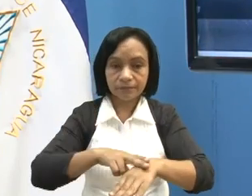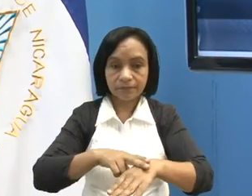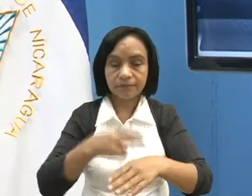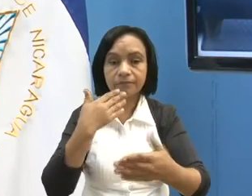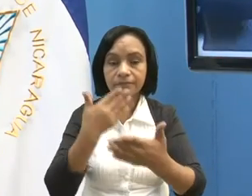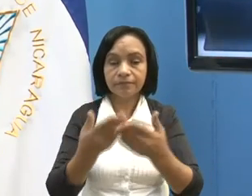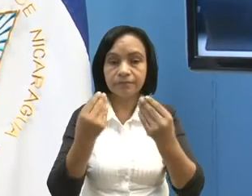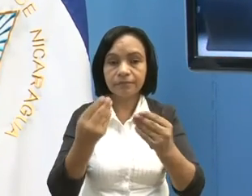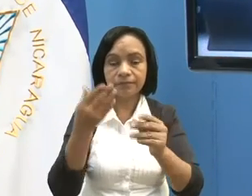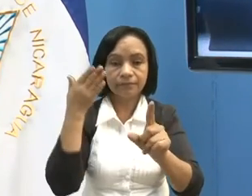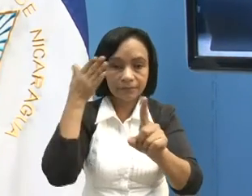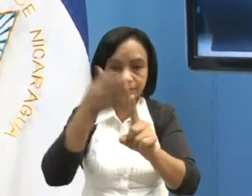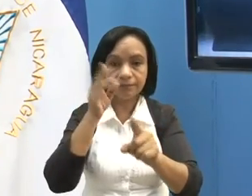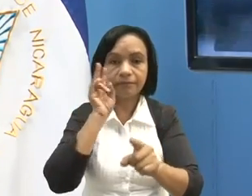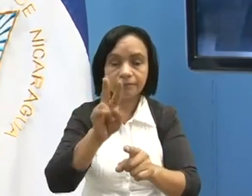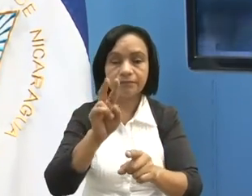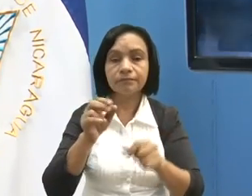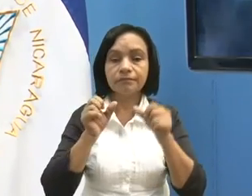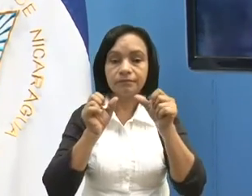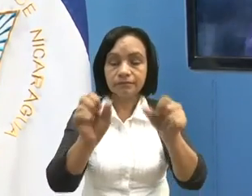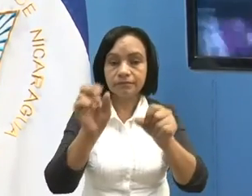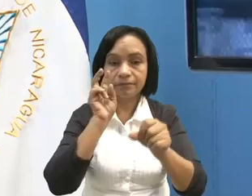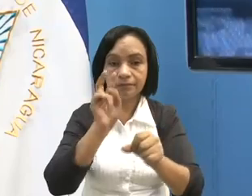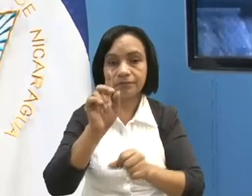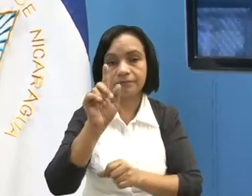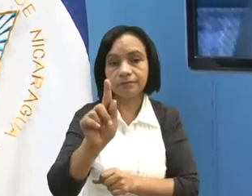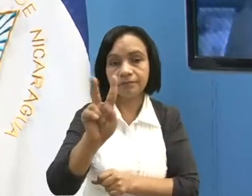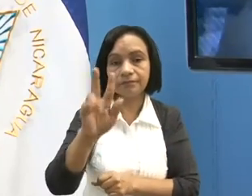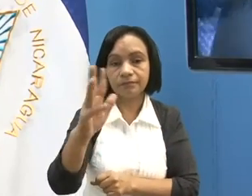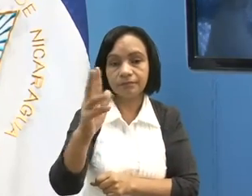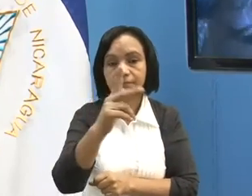le agradecemos su fiel compañía. Le invitamos a que se quede en sintonía del canal